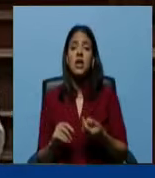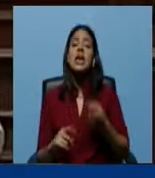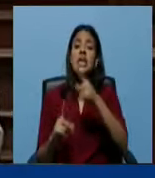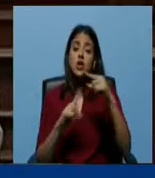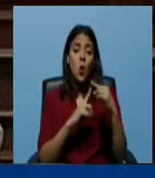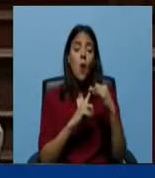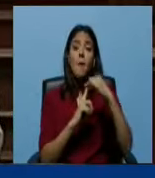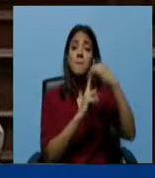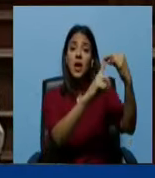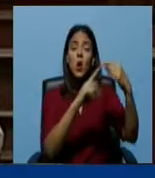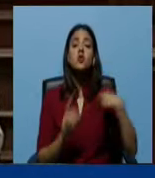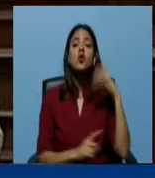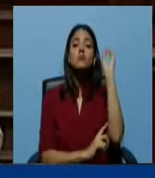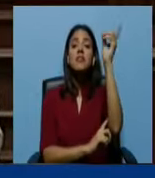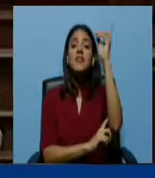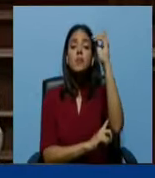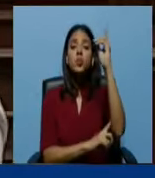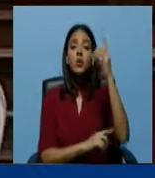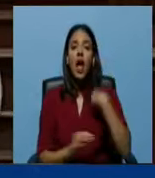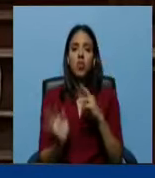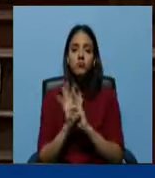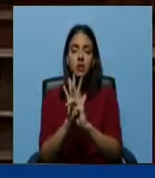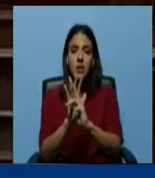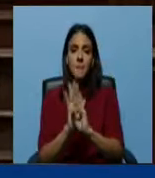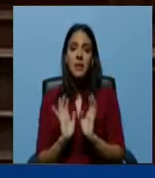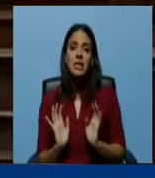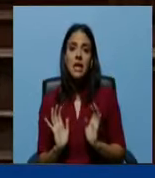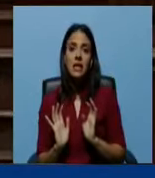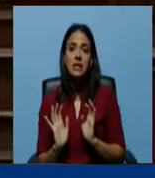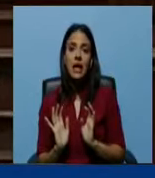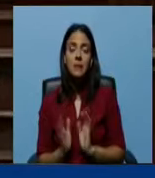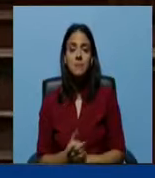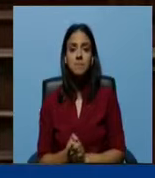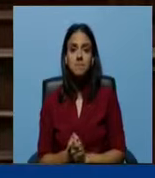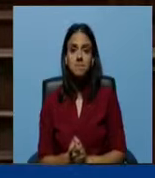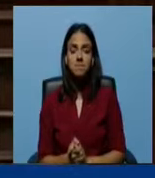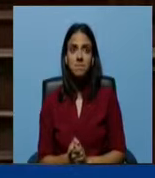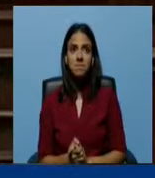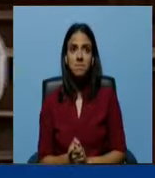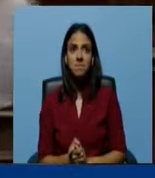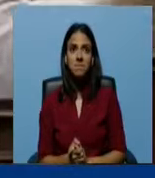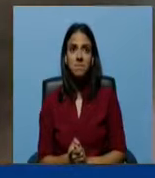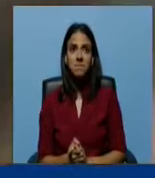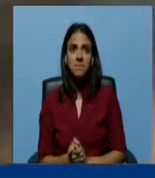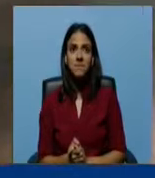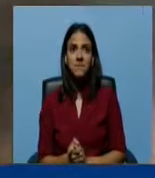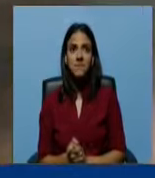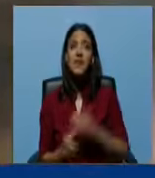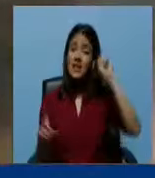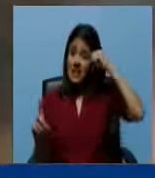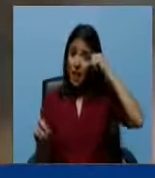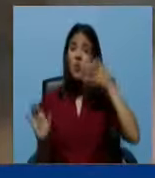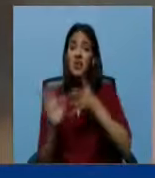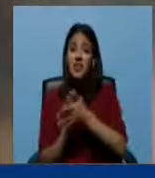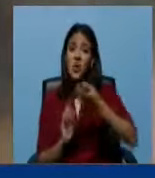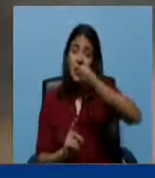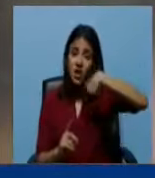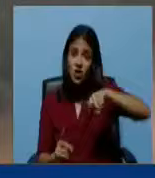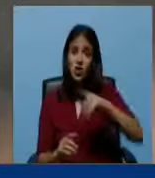eligieron diputado, deciré. Usted me conocía ya, ¿ah? Desde sindicalista.